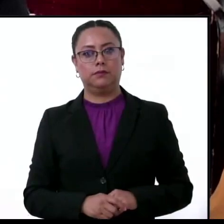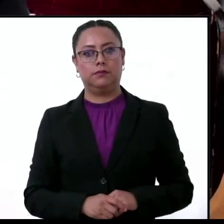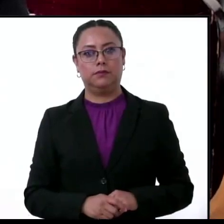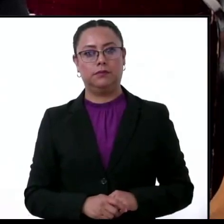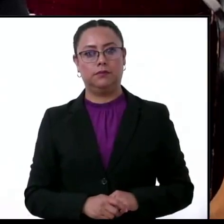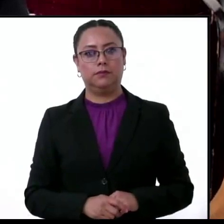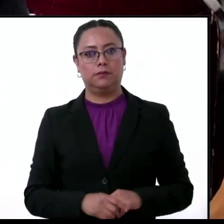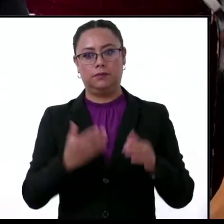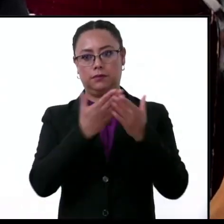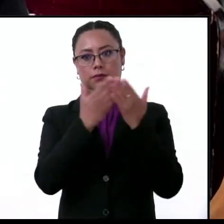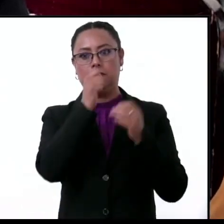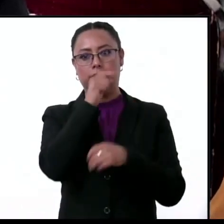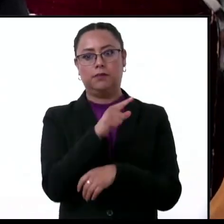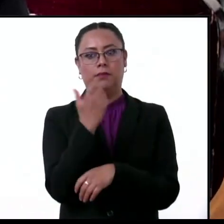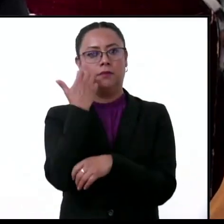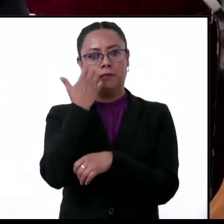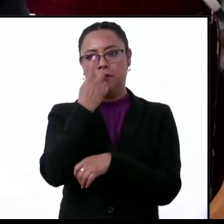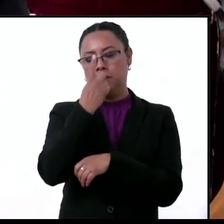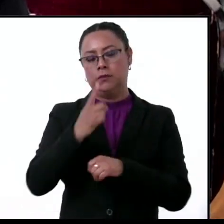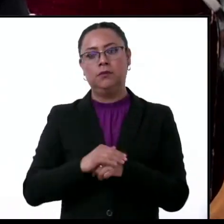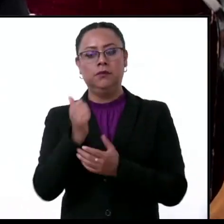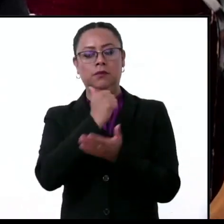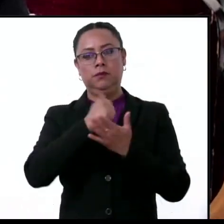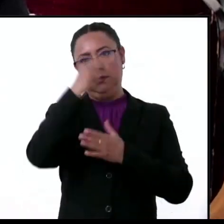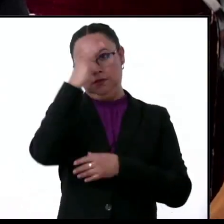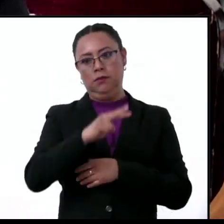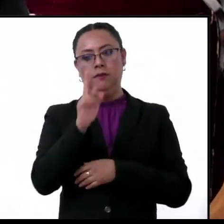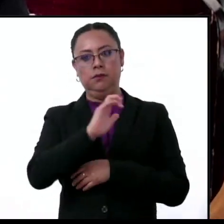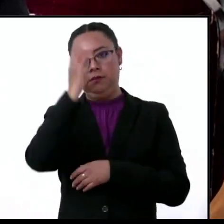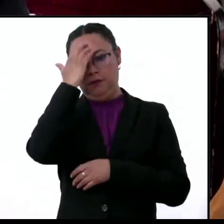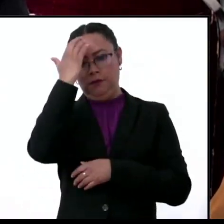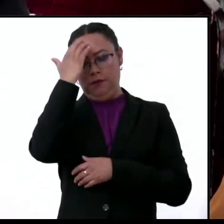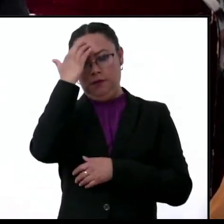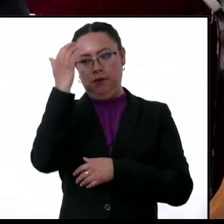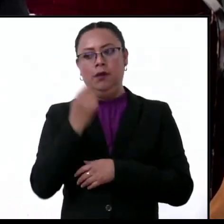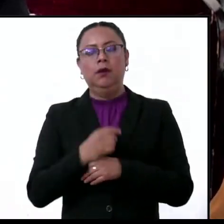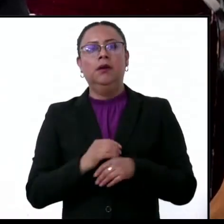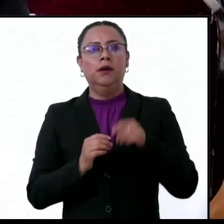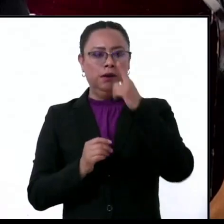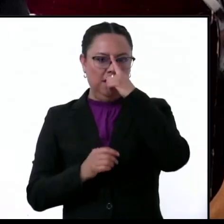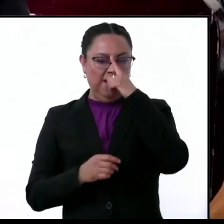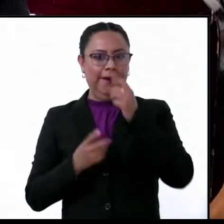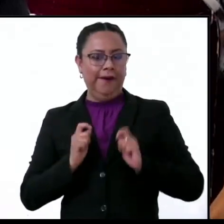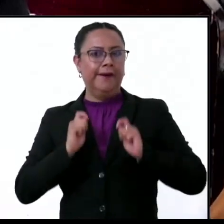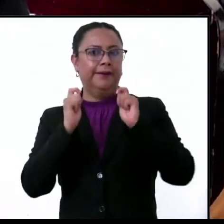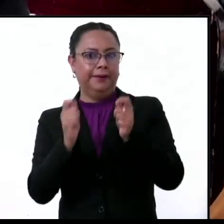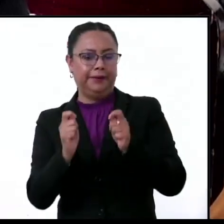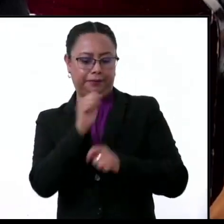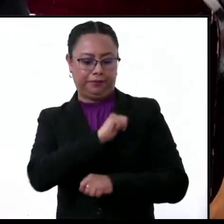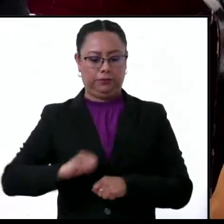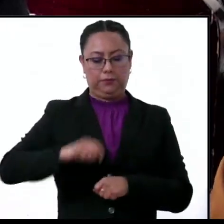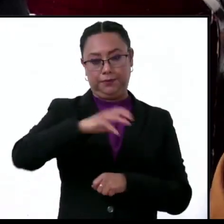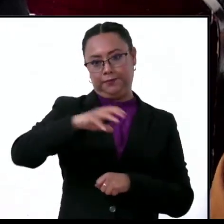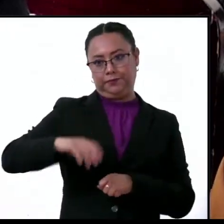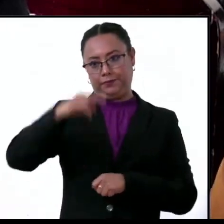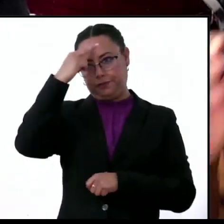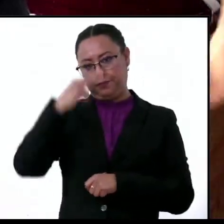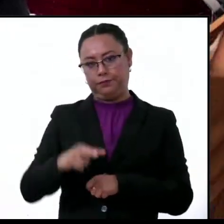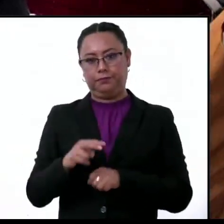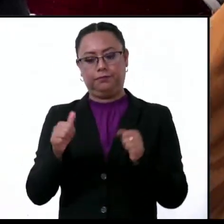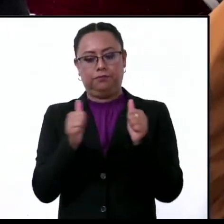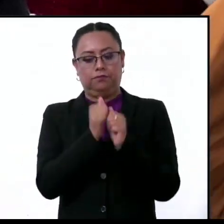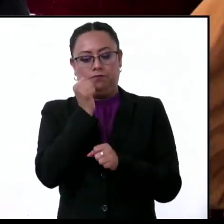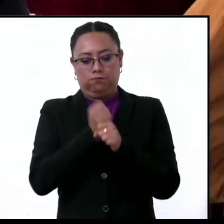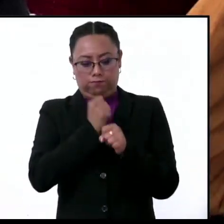quiero mencionar que la ciudad recibió un reconocimiento de alcaldes de México por las mejores prácticas